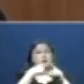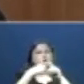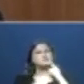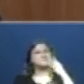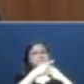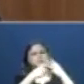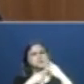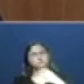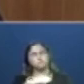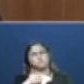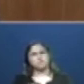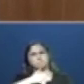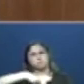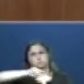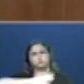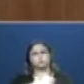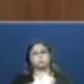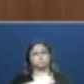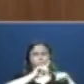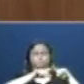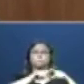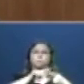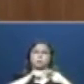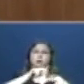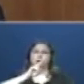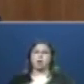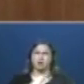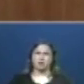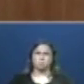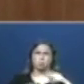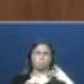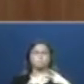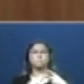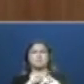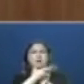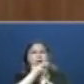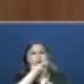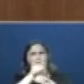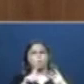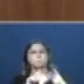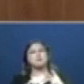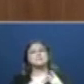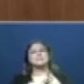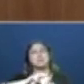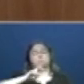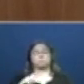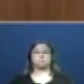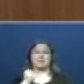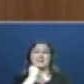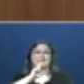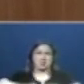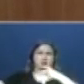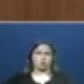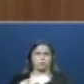especial interés para nosotros el carbón la generación térmica y las energías renovables y